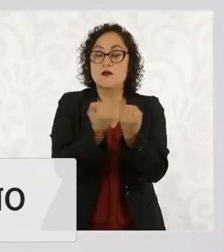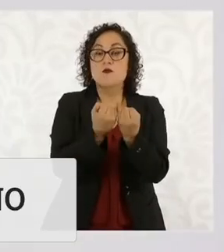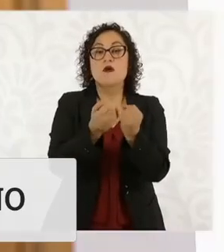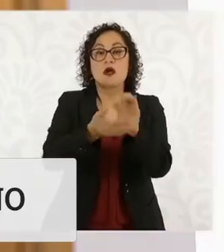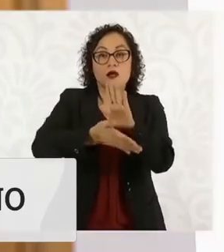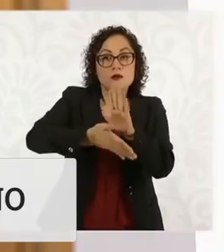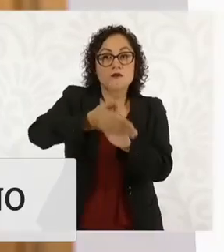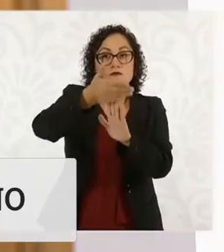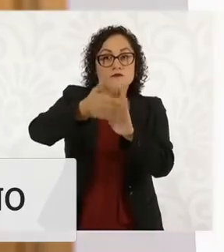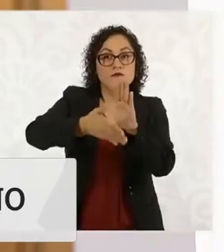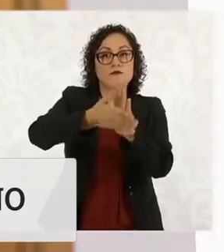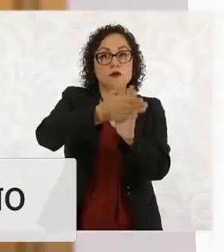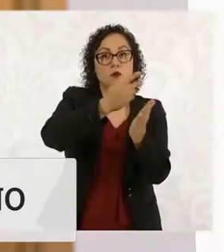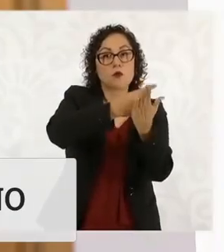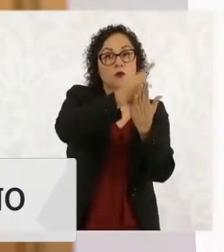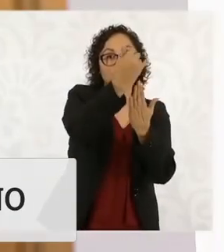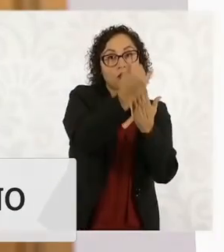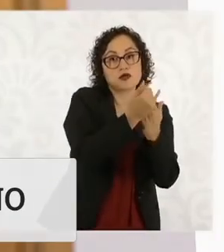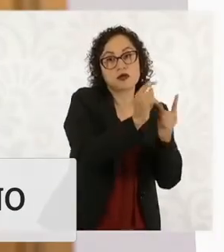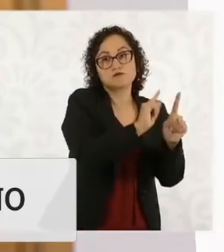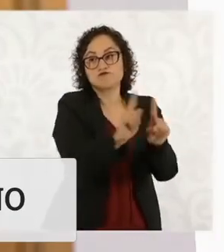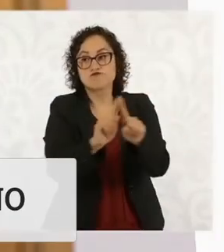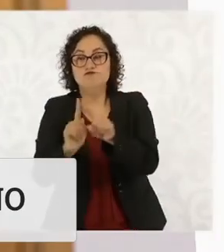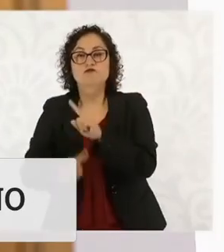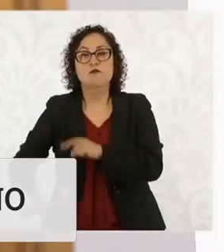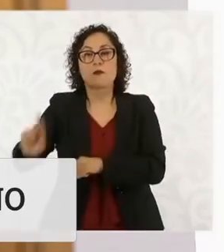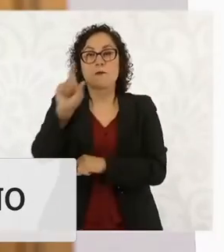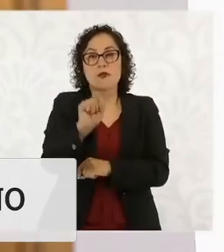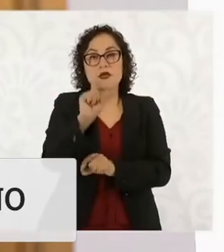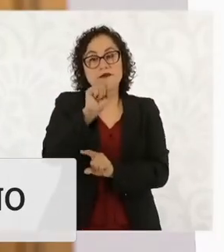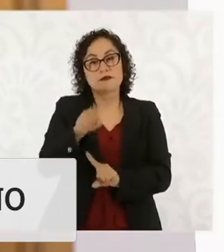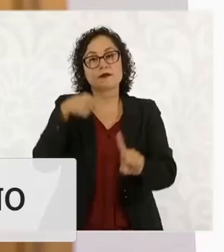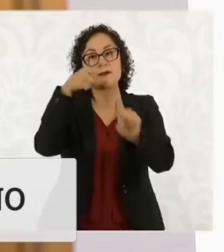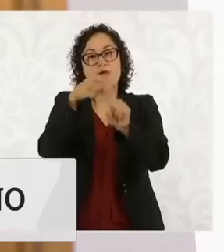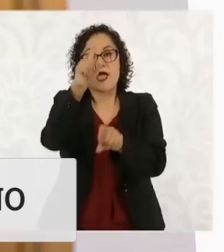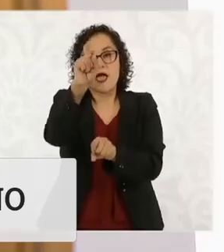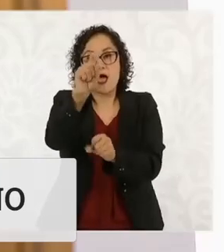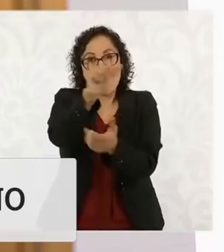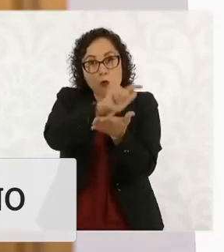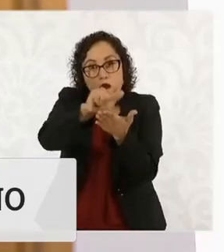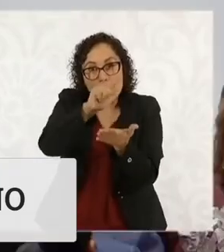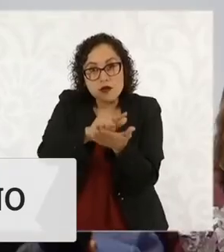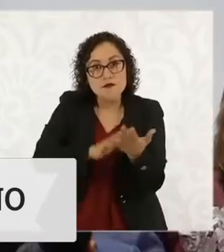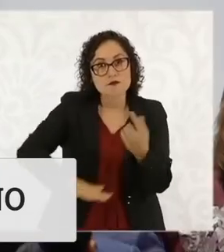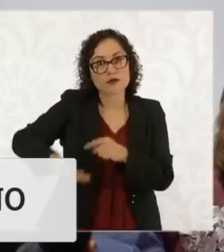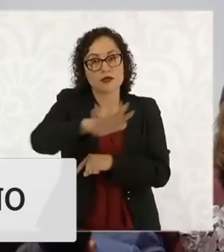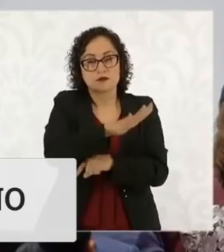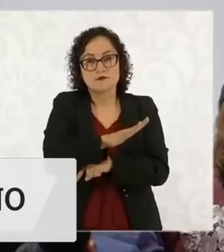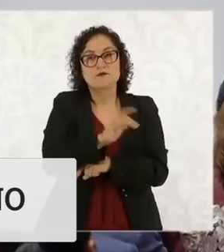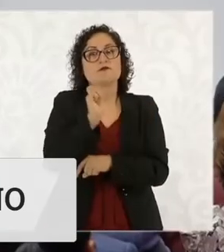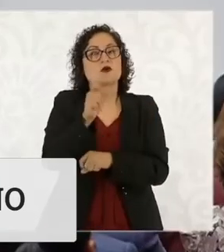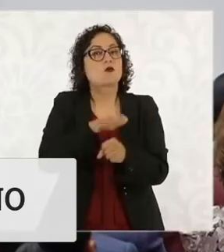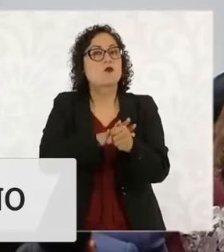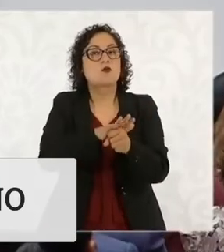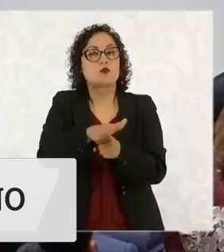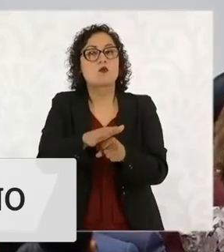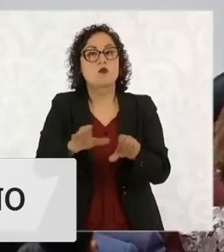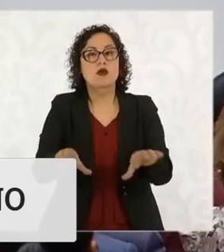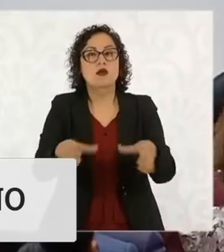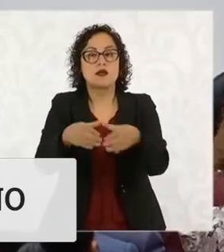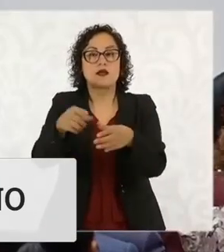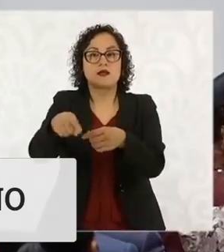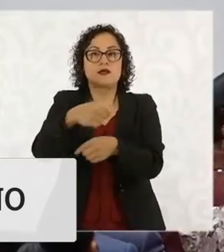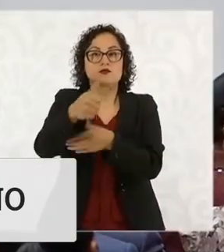de 20 proyectos estratégicos de agua potable y saneamiento, entre los que destacan Acueducto